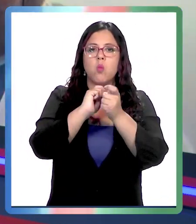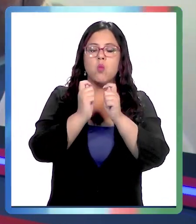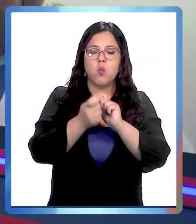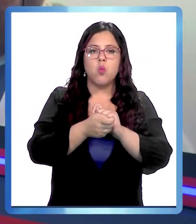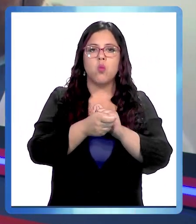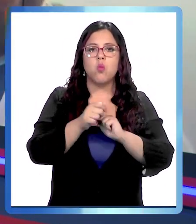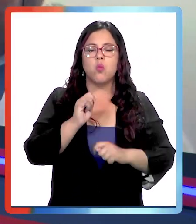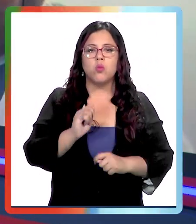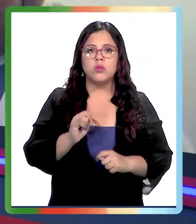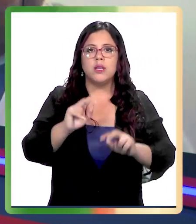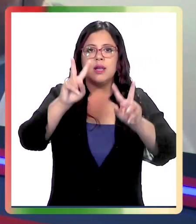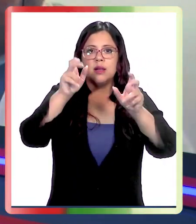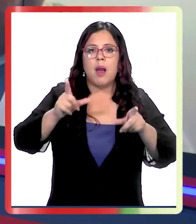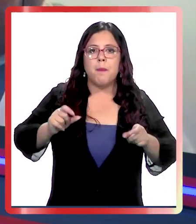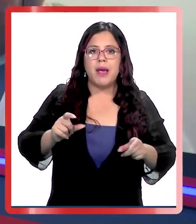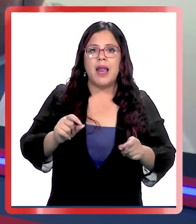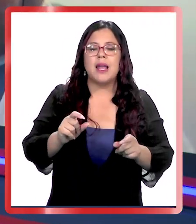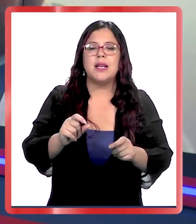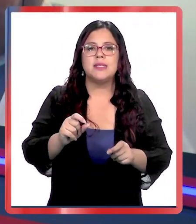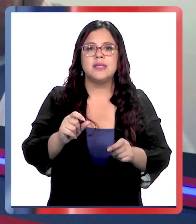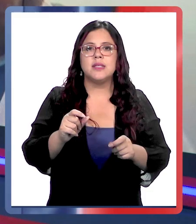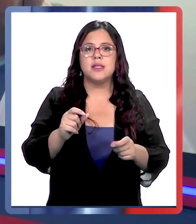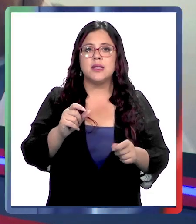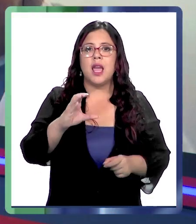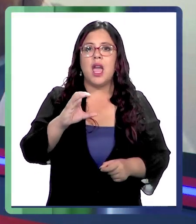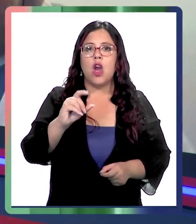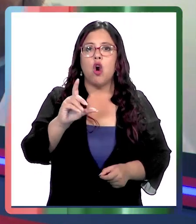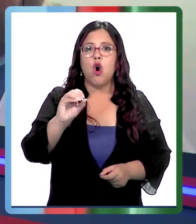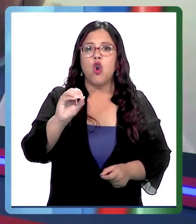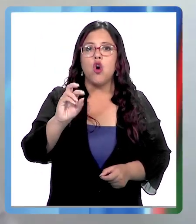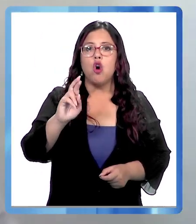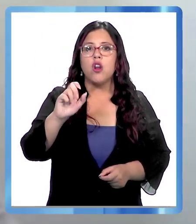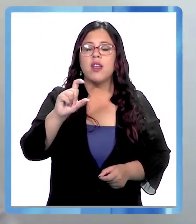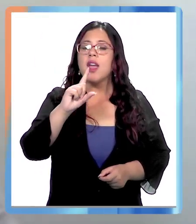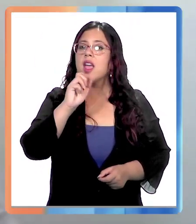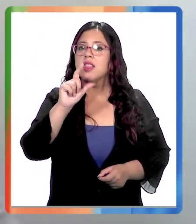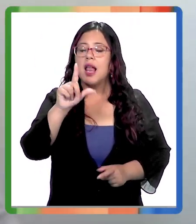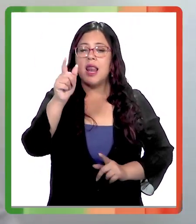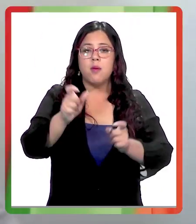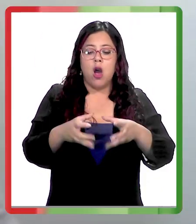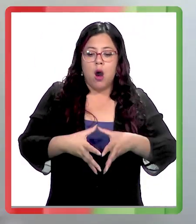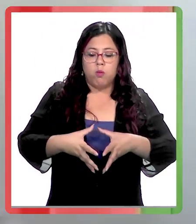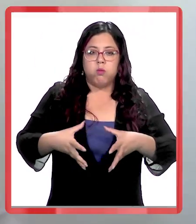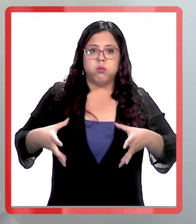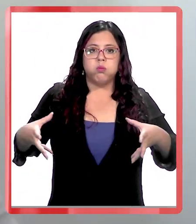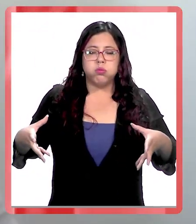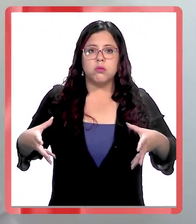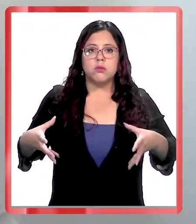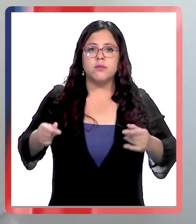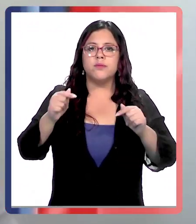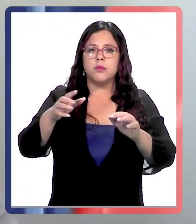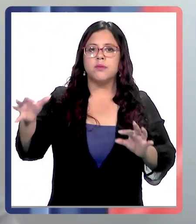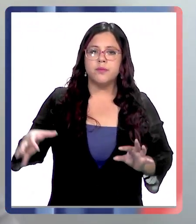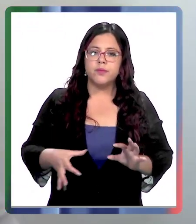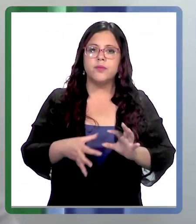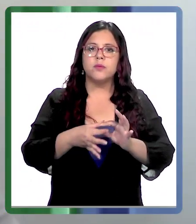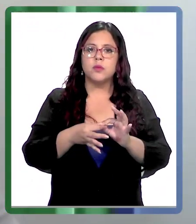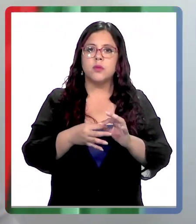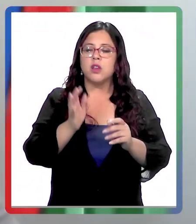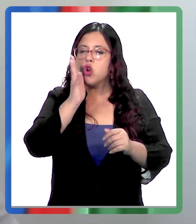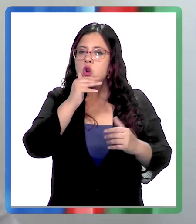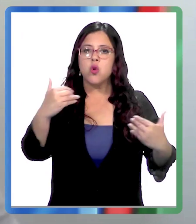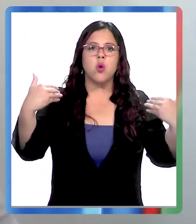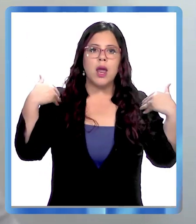notamos una notoria alza en los casos de cáncer de colon? También, exactamente. La obesidad